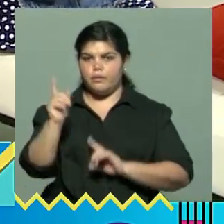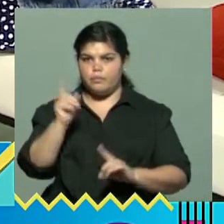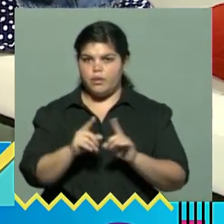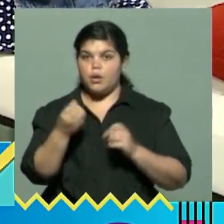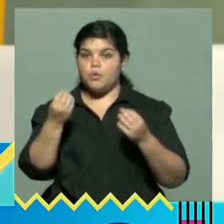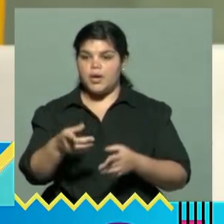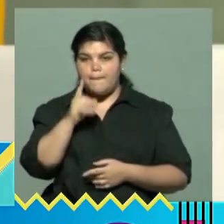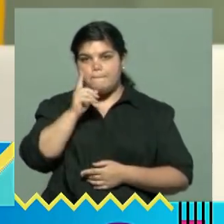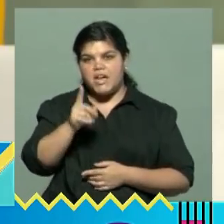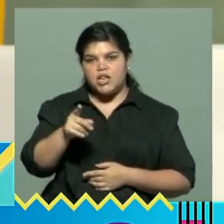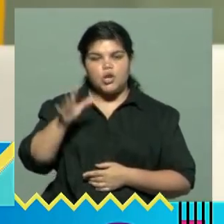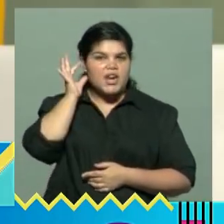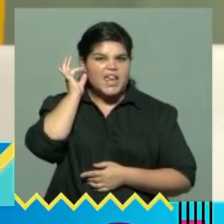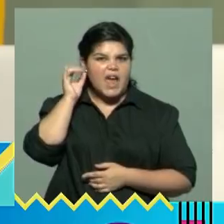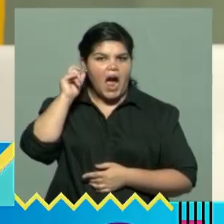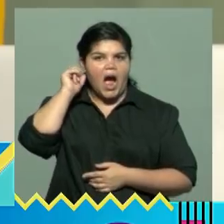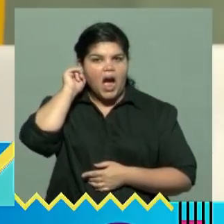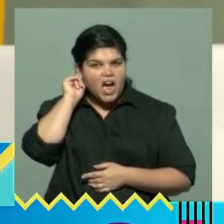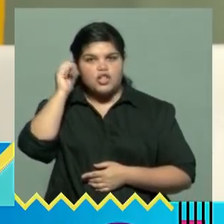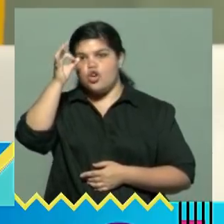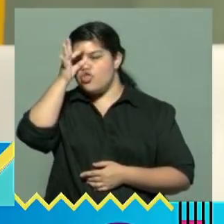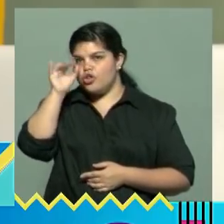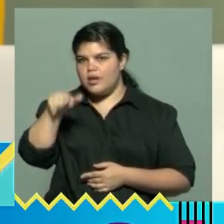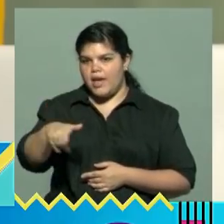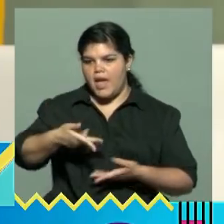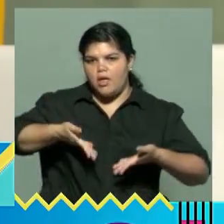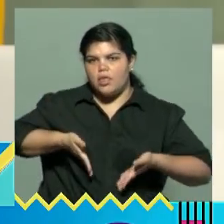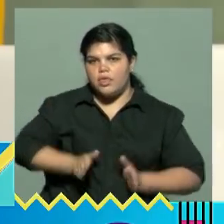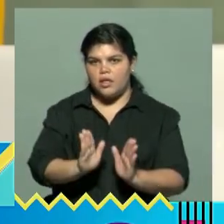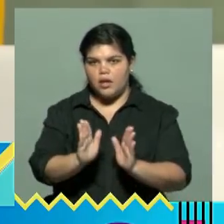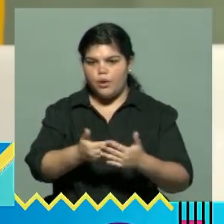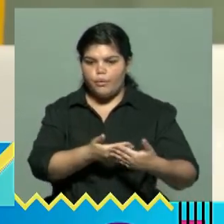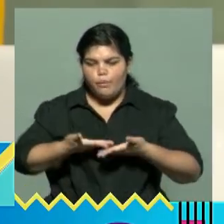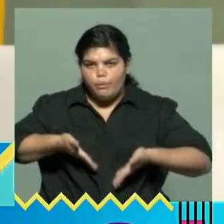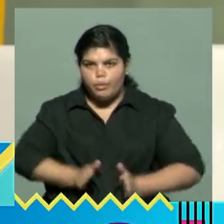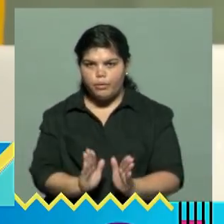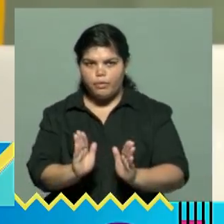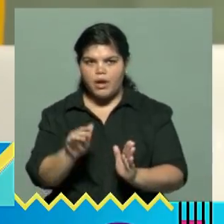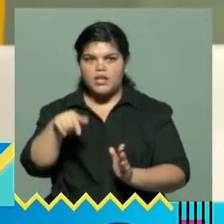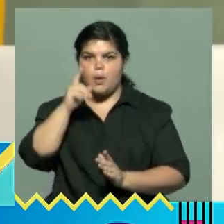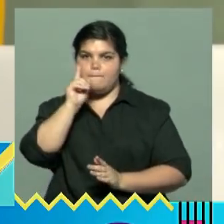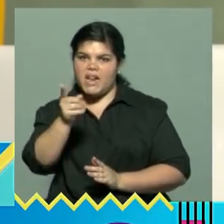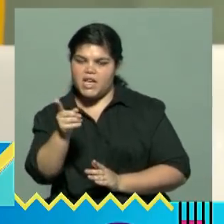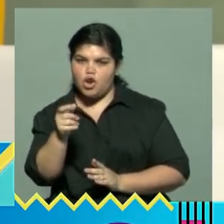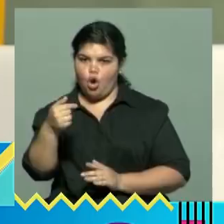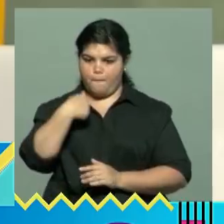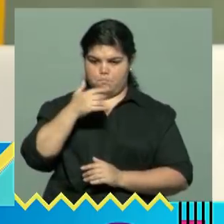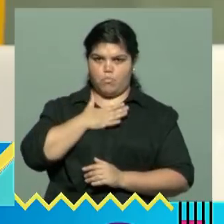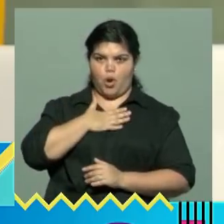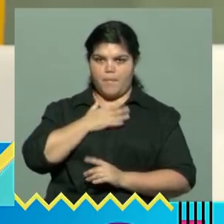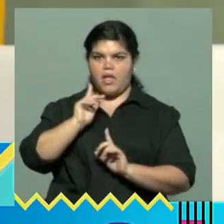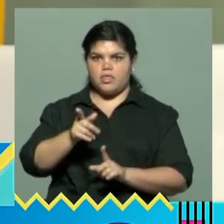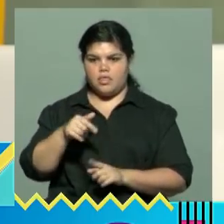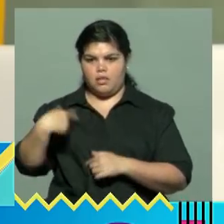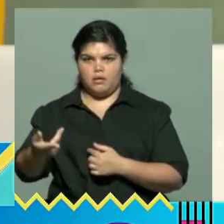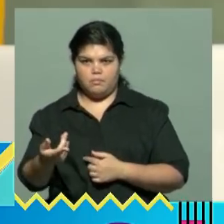una niña de 12 años a que tenga un parto y, digamos, pone en riesgo también la vida de ella. Entonces